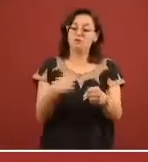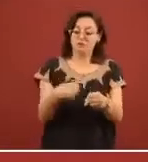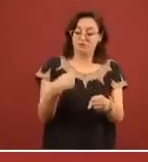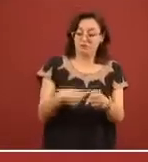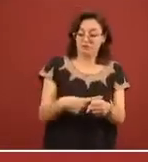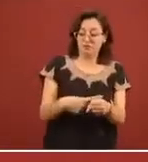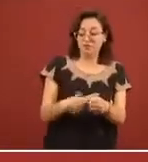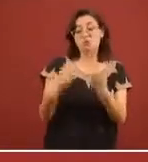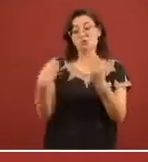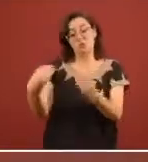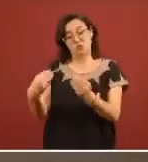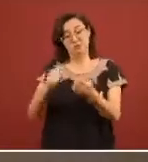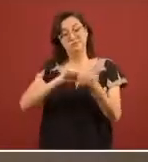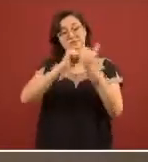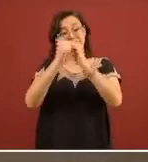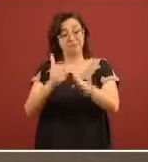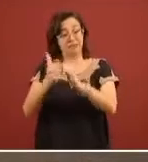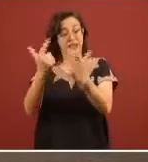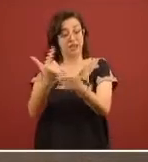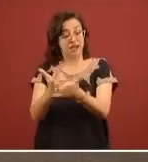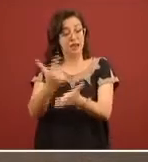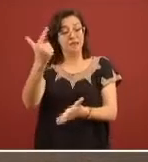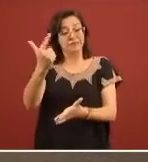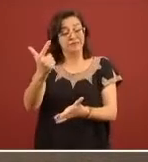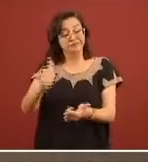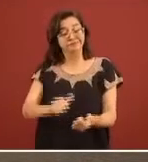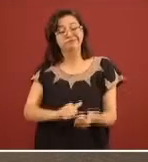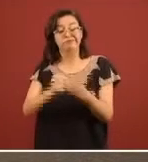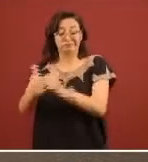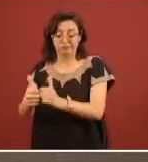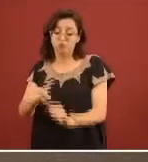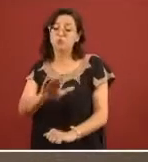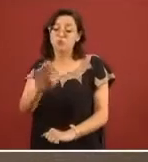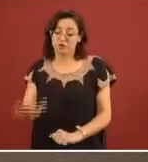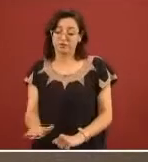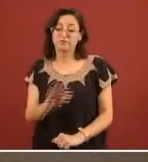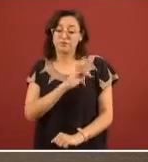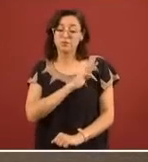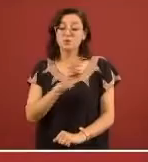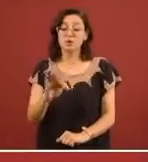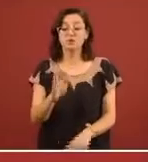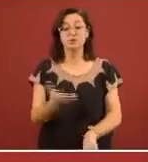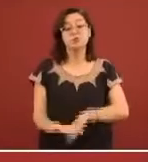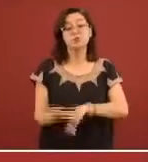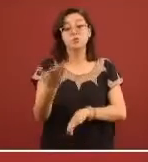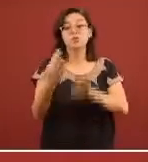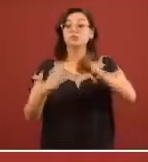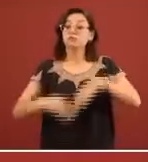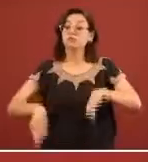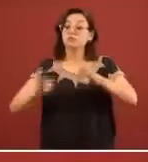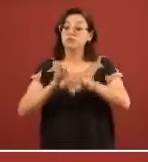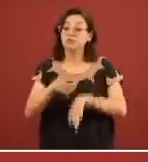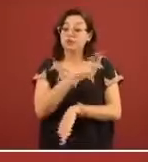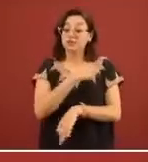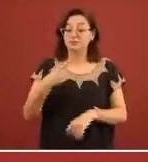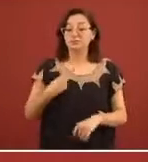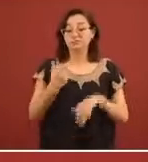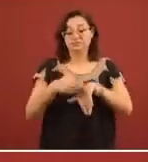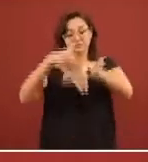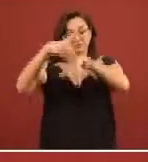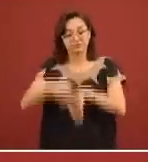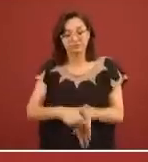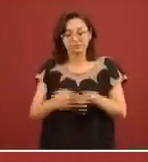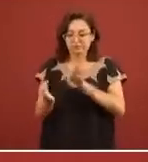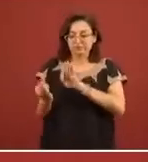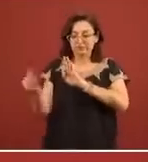ellas van a ser casos graves y pueden en su momento también fallecer. Por eso la importancia de acatar las medidas